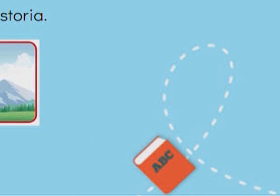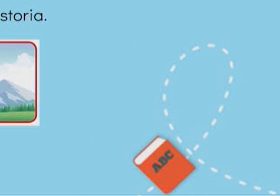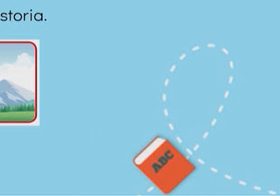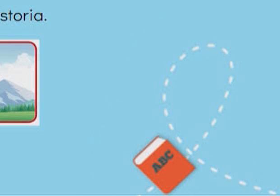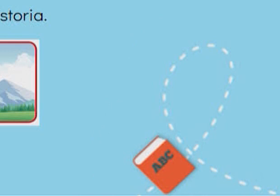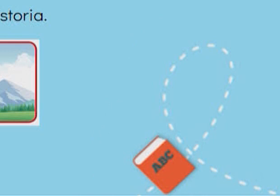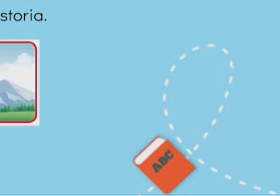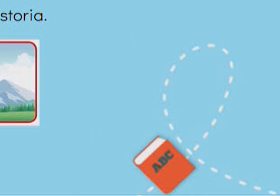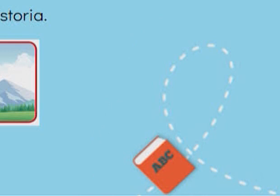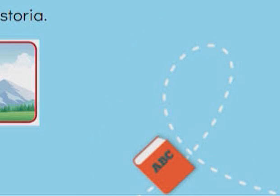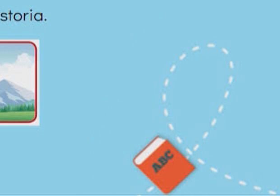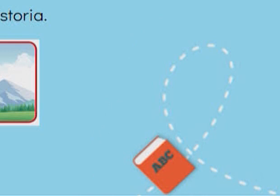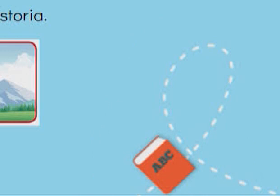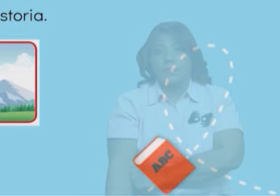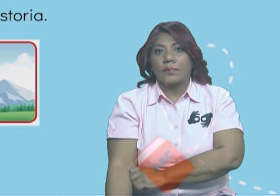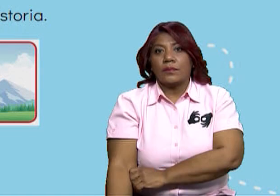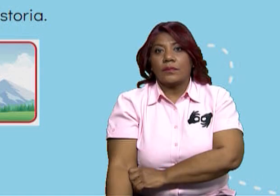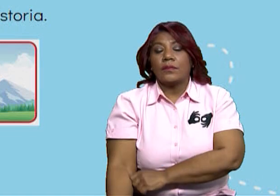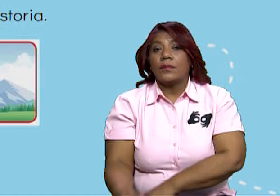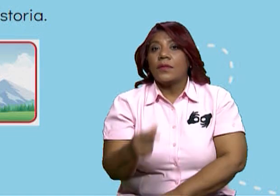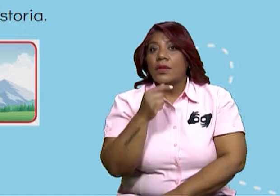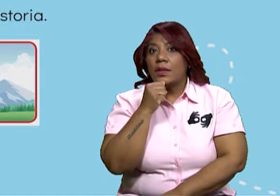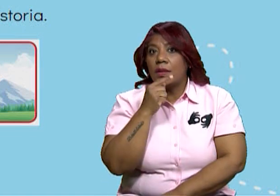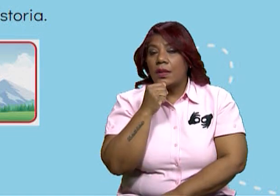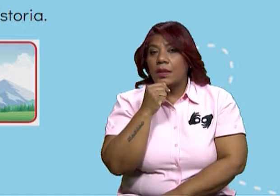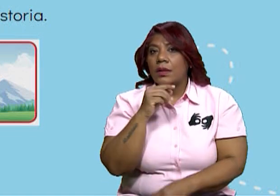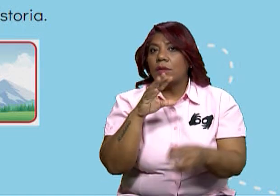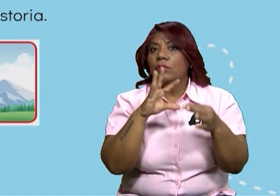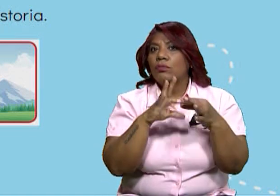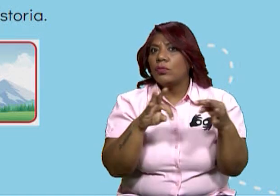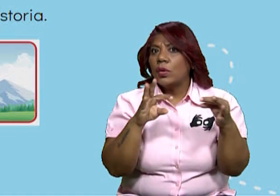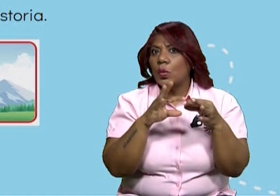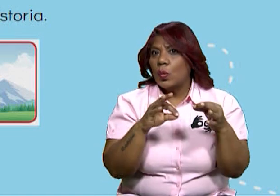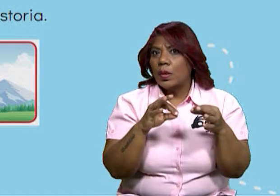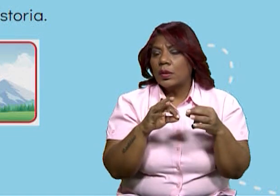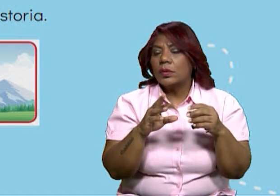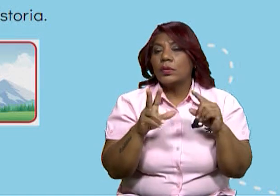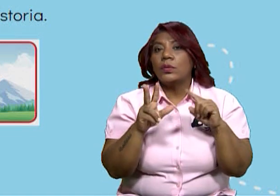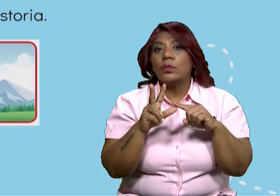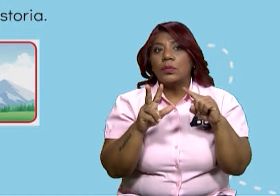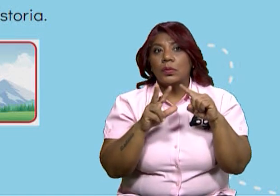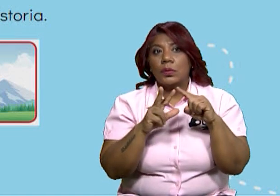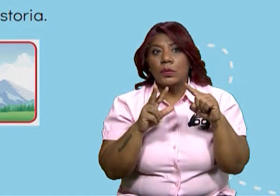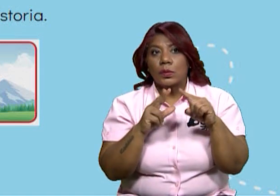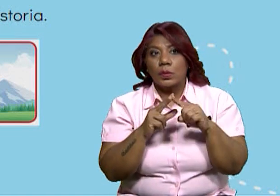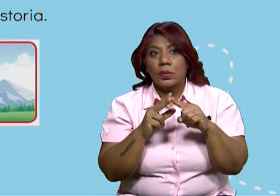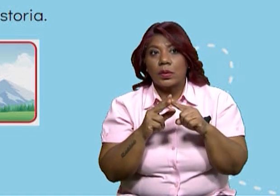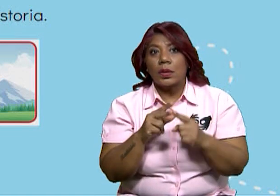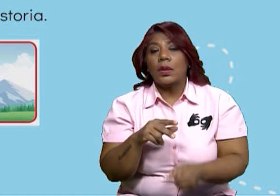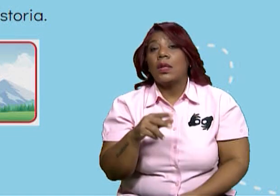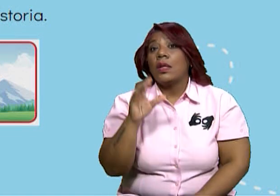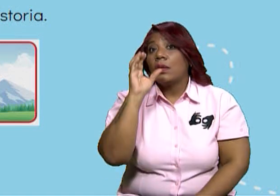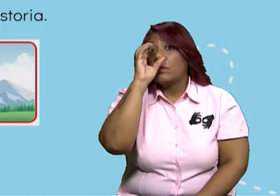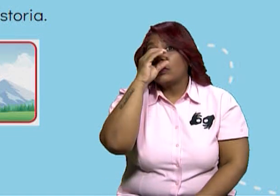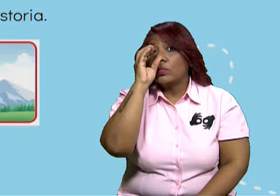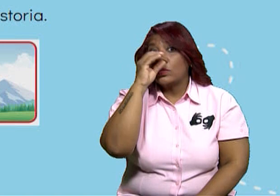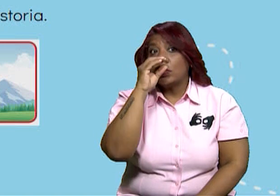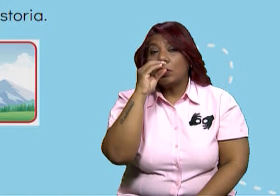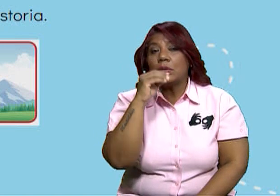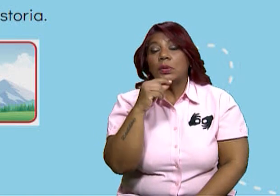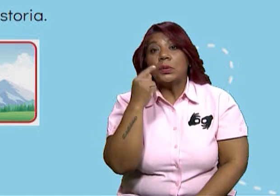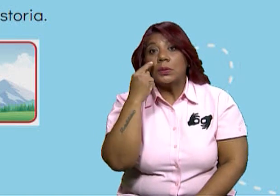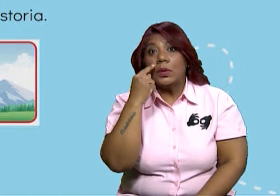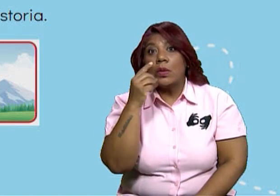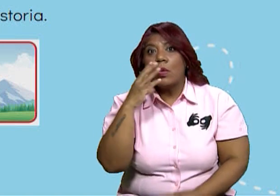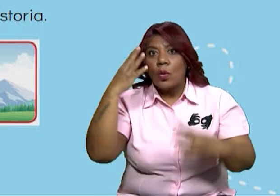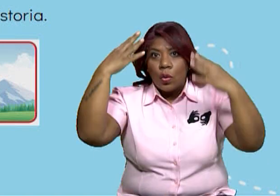imagen de los personajes de la historia. Aquí vemos los tres ositos, vemos un lobo, vemos los tres cerditos, vemos